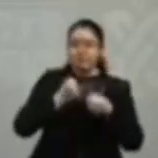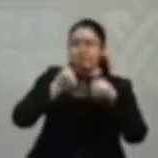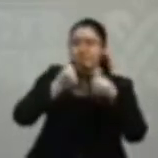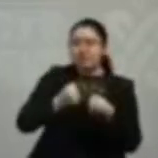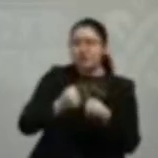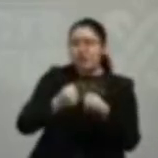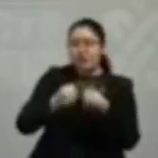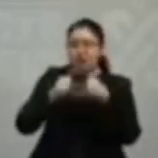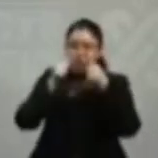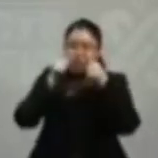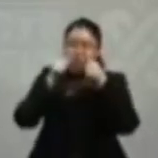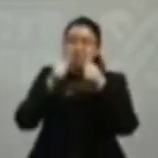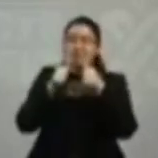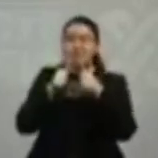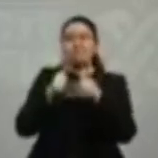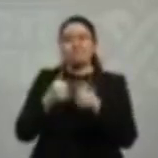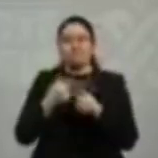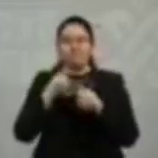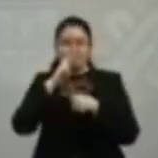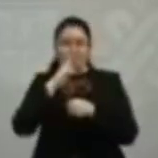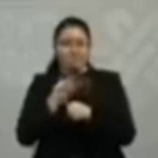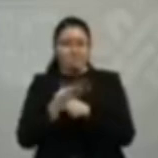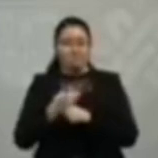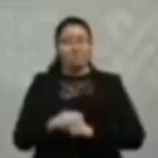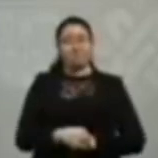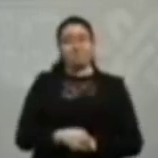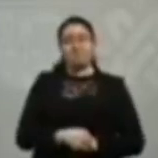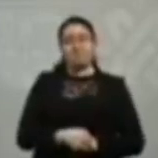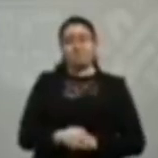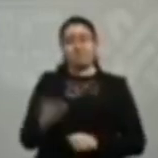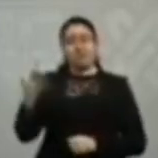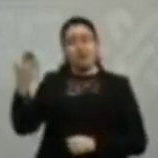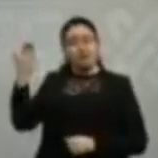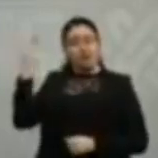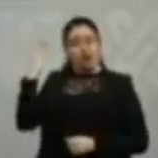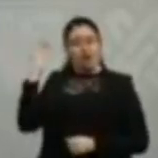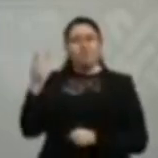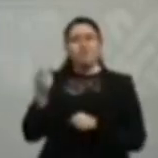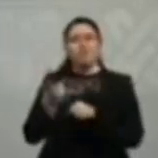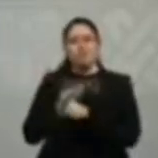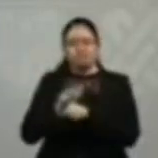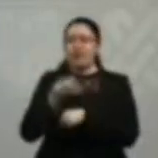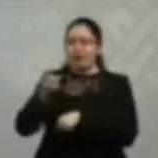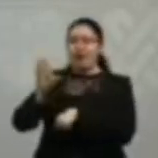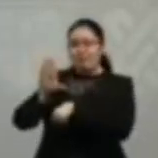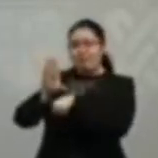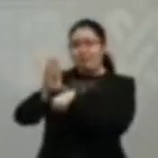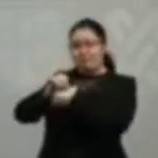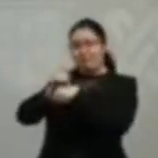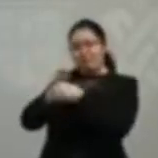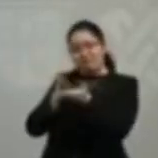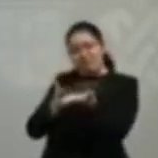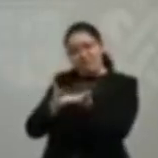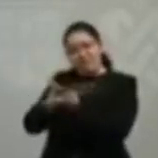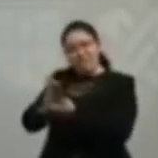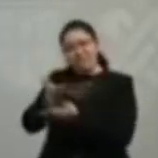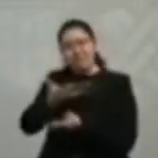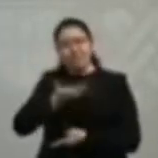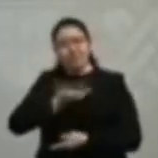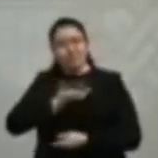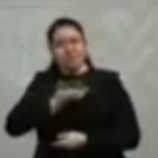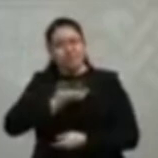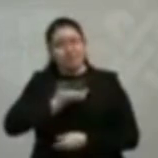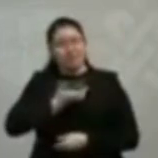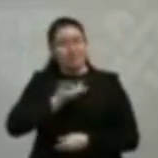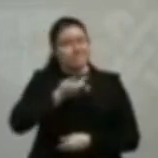seguridad. En ocasiones anteriores se les ha permitido entrar al Zócalo.